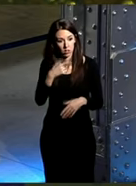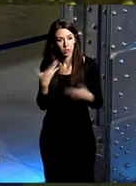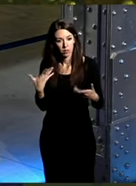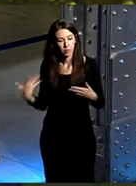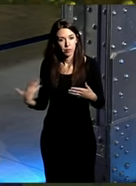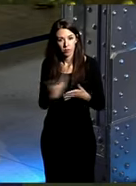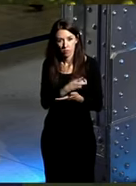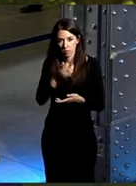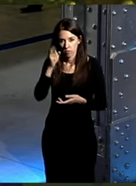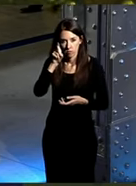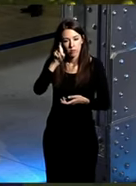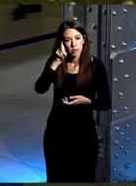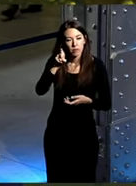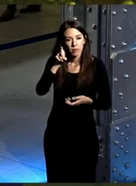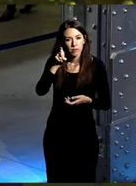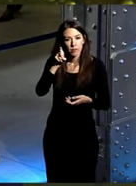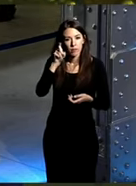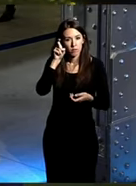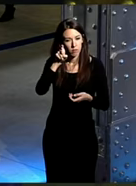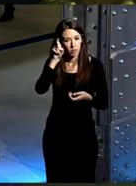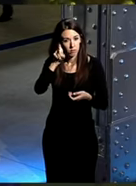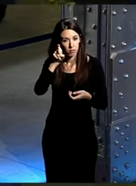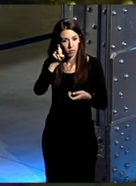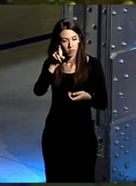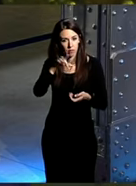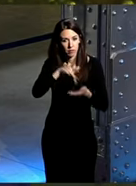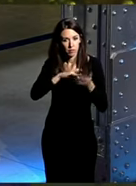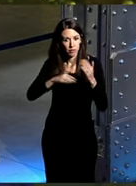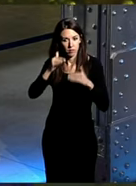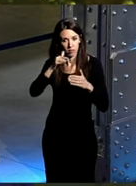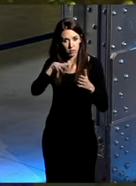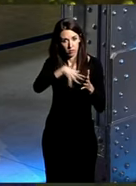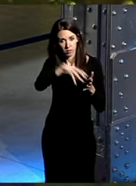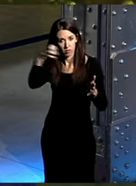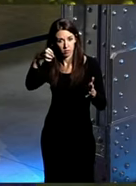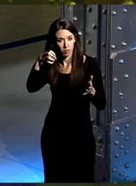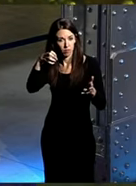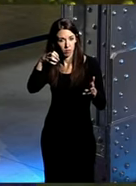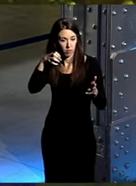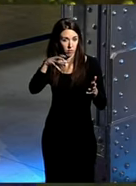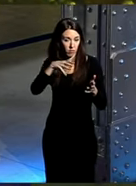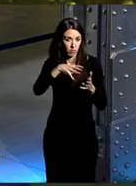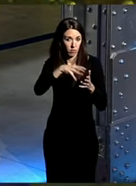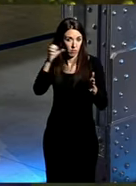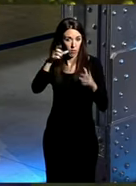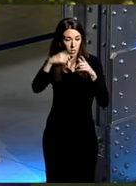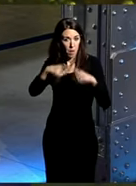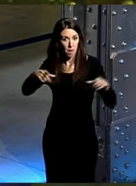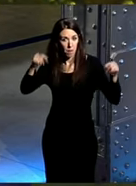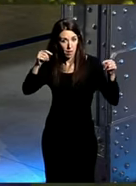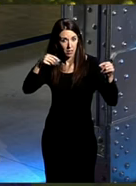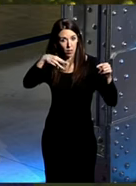que todos los profesores que han subido sus MOOCs a la